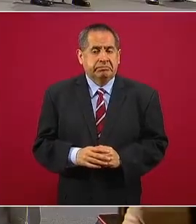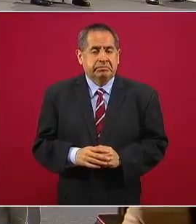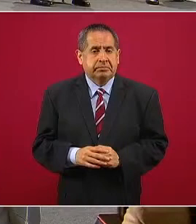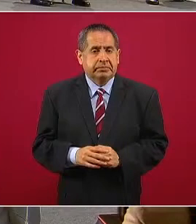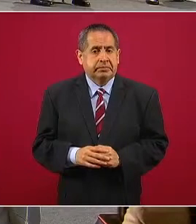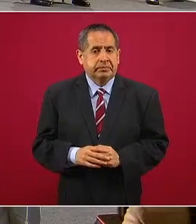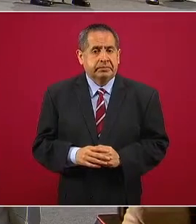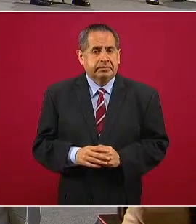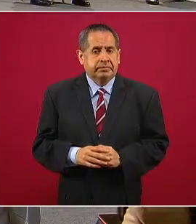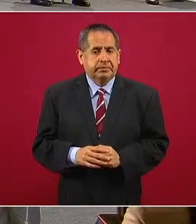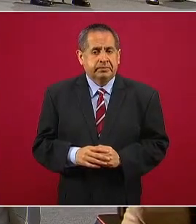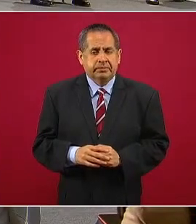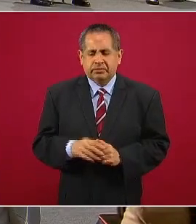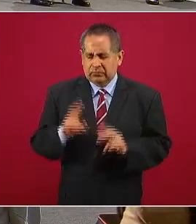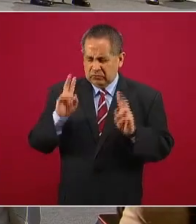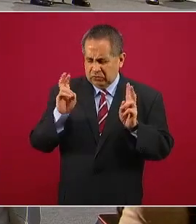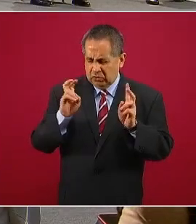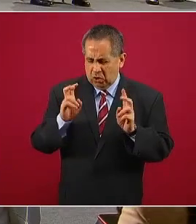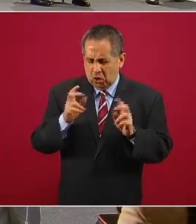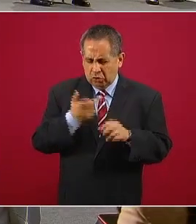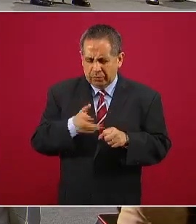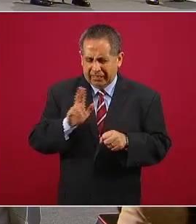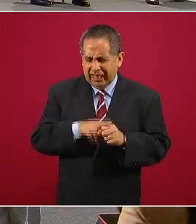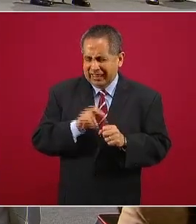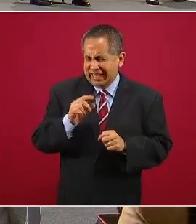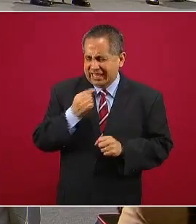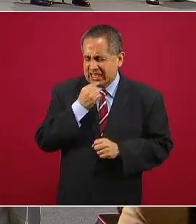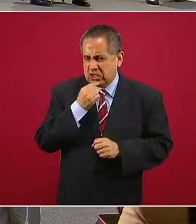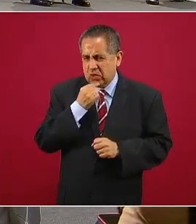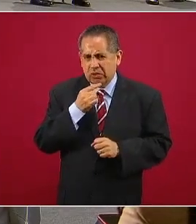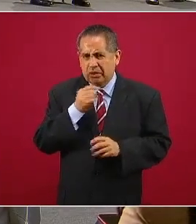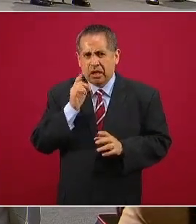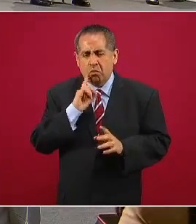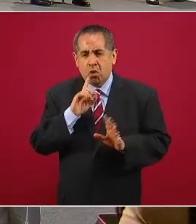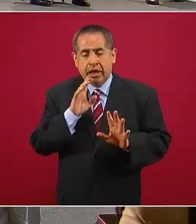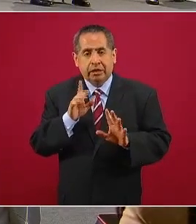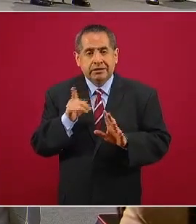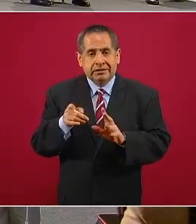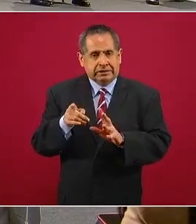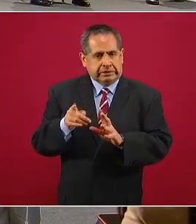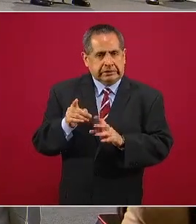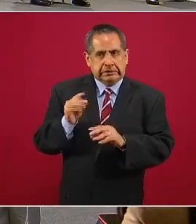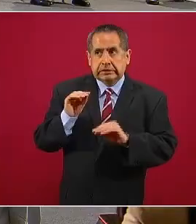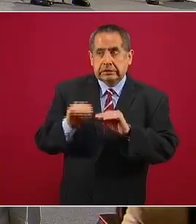de el niño, de la mujer, pero no tenía